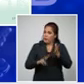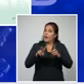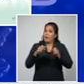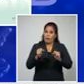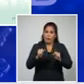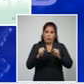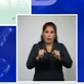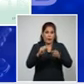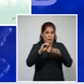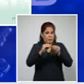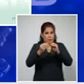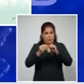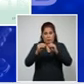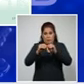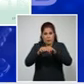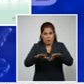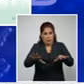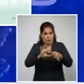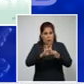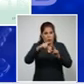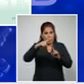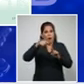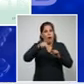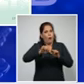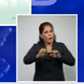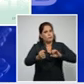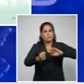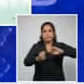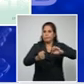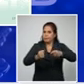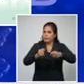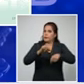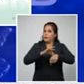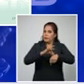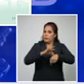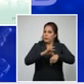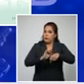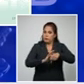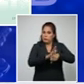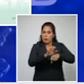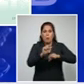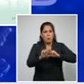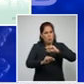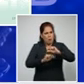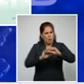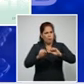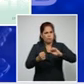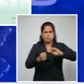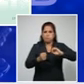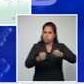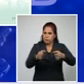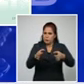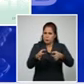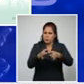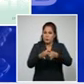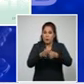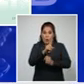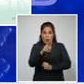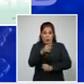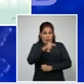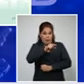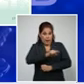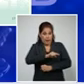transmisión logró controlar la pandemia y lo sigue logrando. Incluso los 11 de ayer estamos